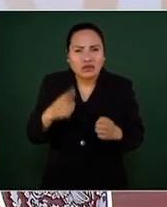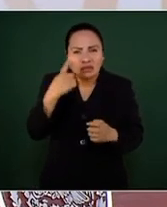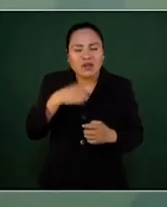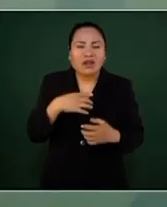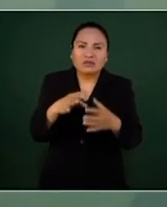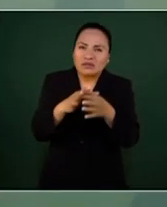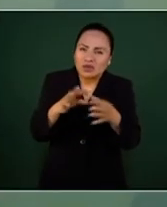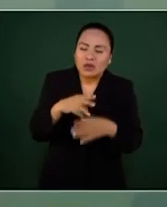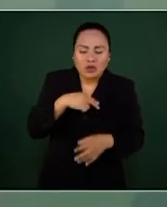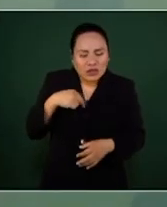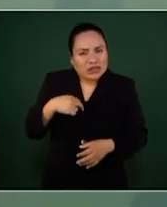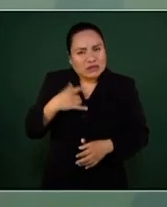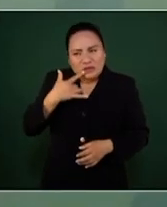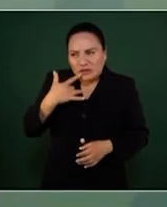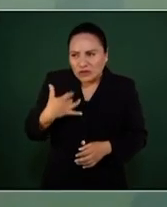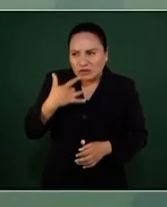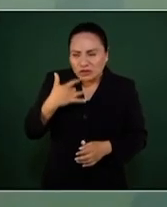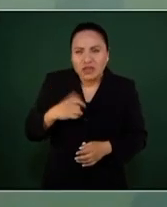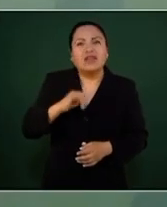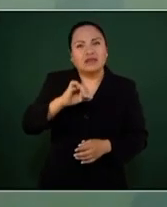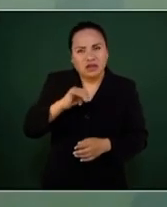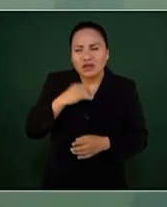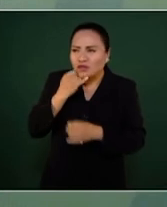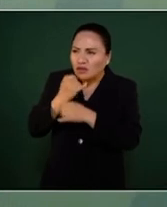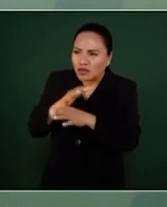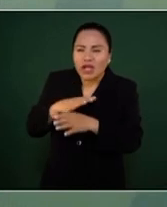y que tenemos avances